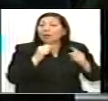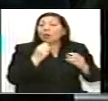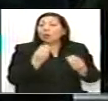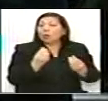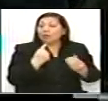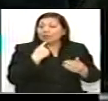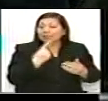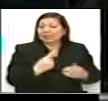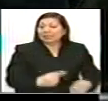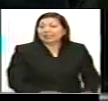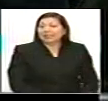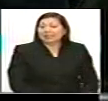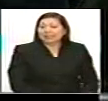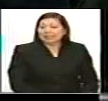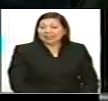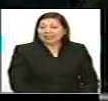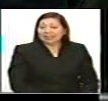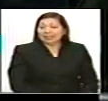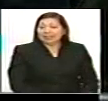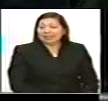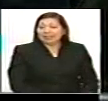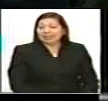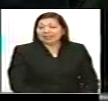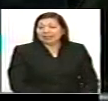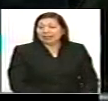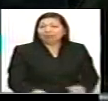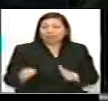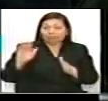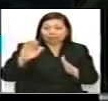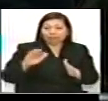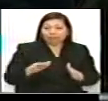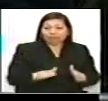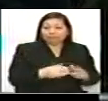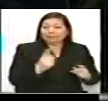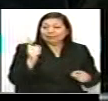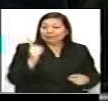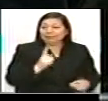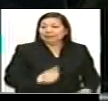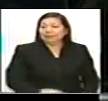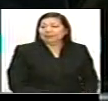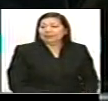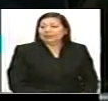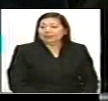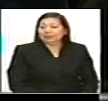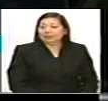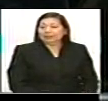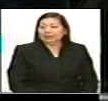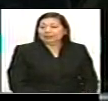caudales en un cauce, pues en un río, ¿no? Entonces,